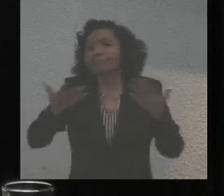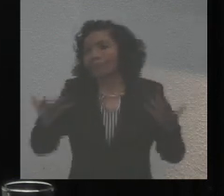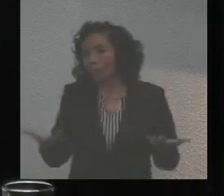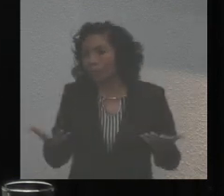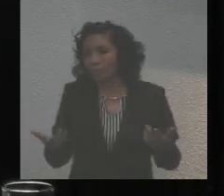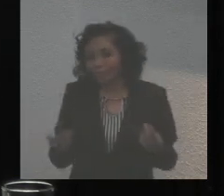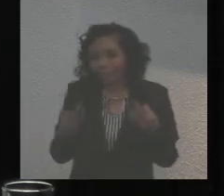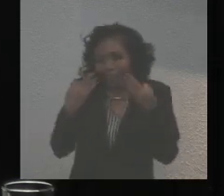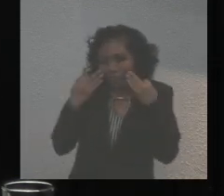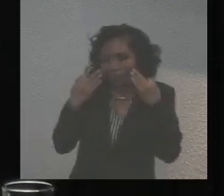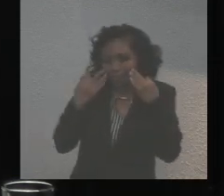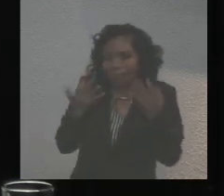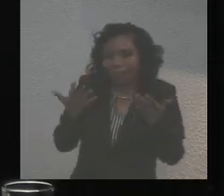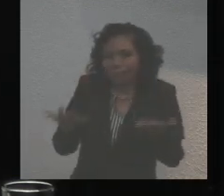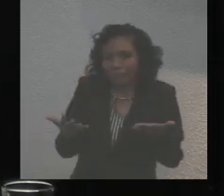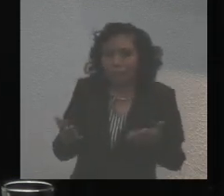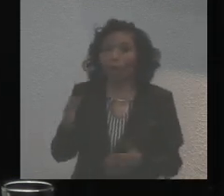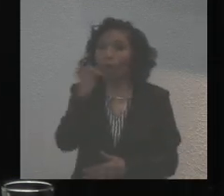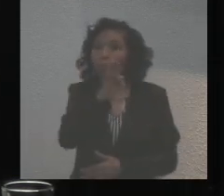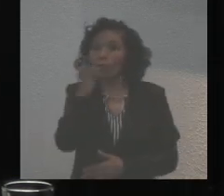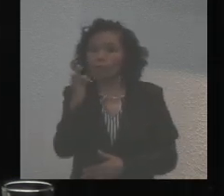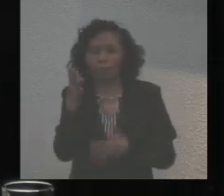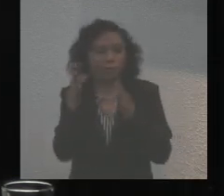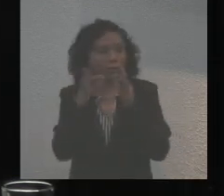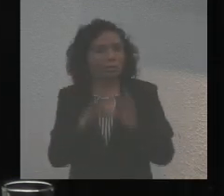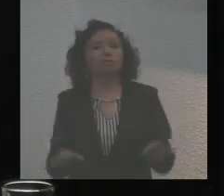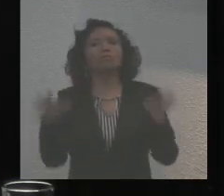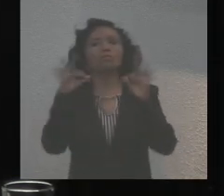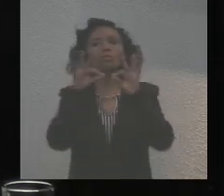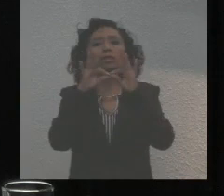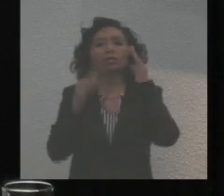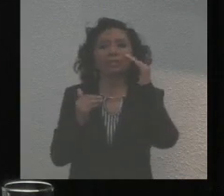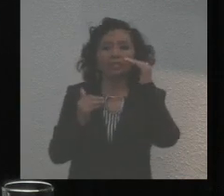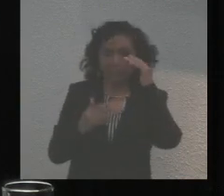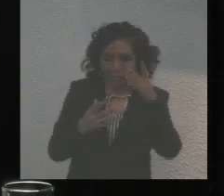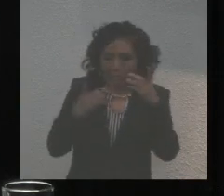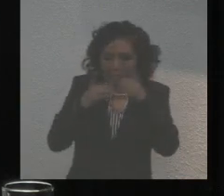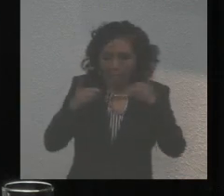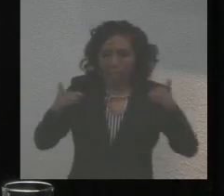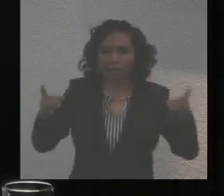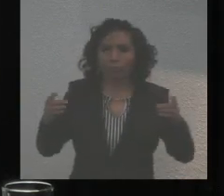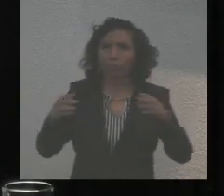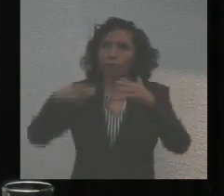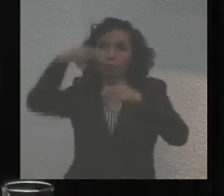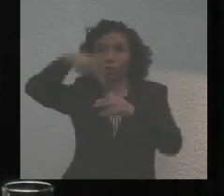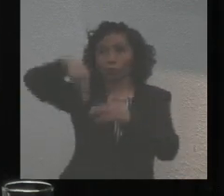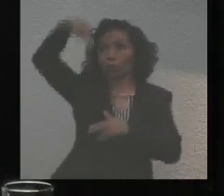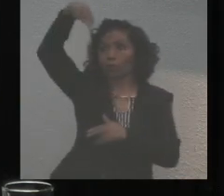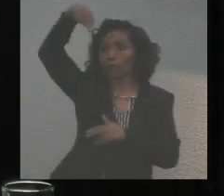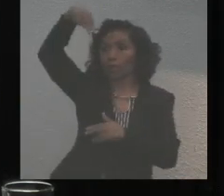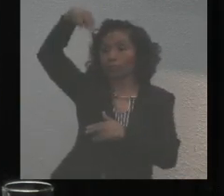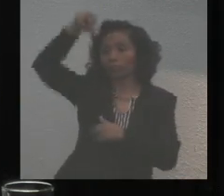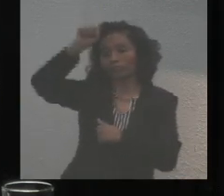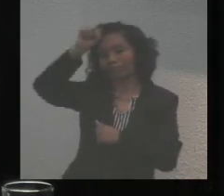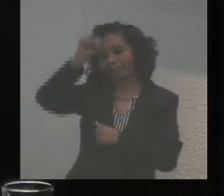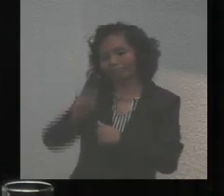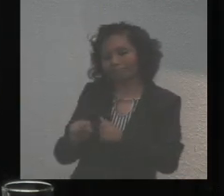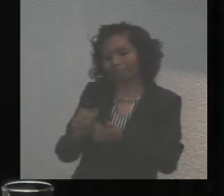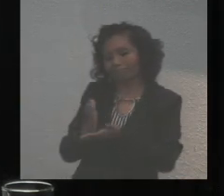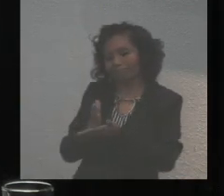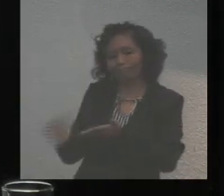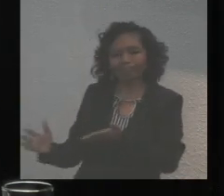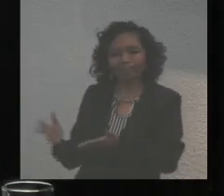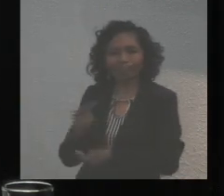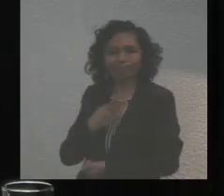a la vista. Una brecha muy notoria entre el crecimiento y el desarrollo del norte y el abandono, la